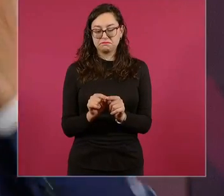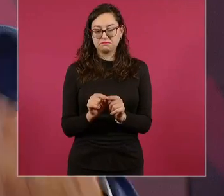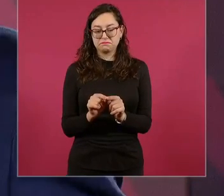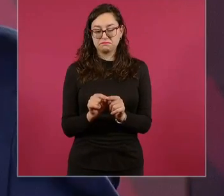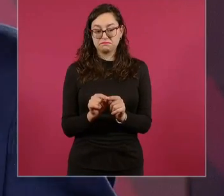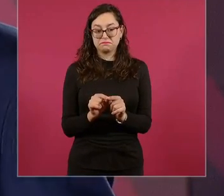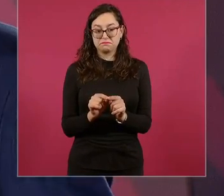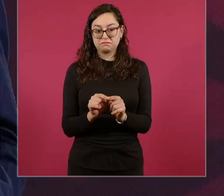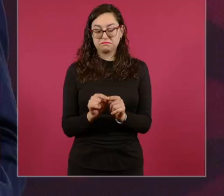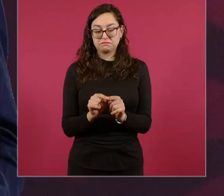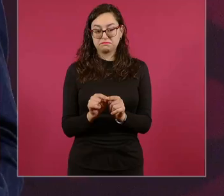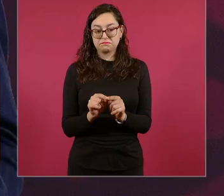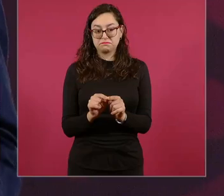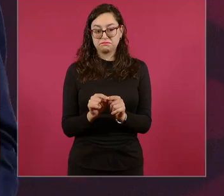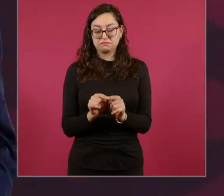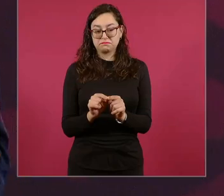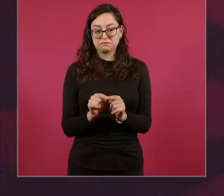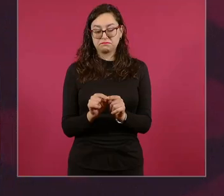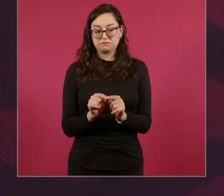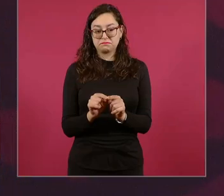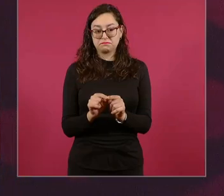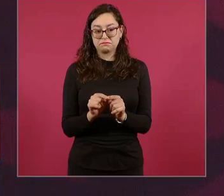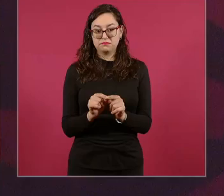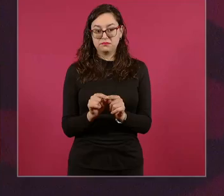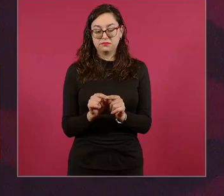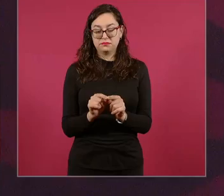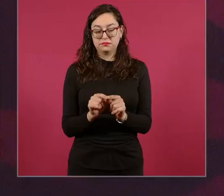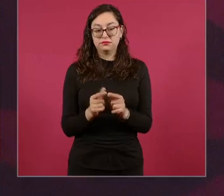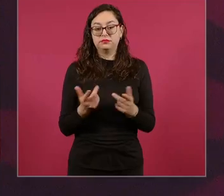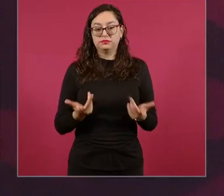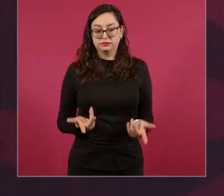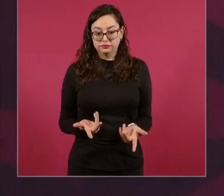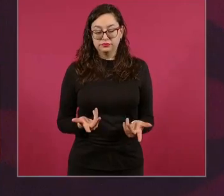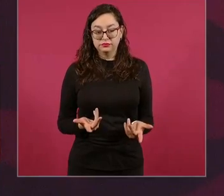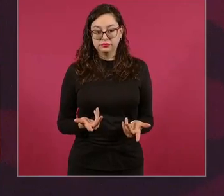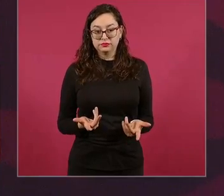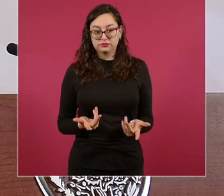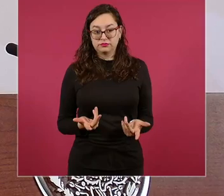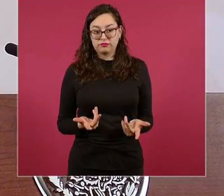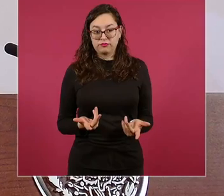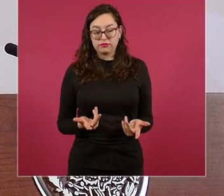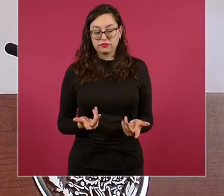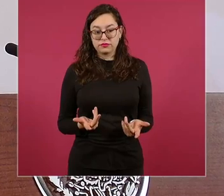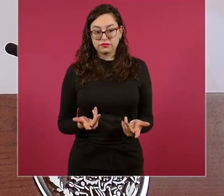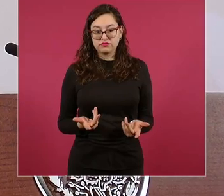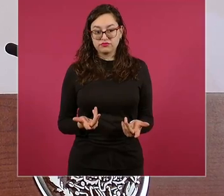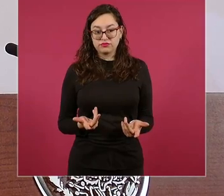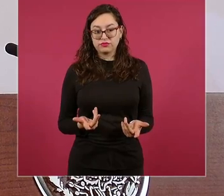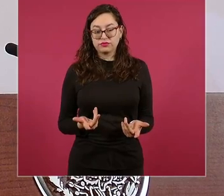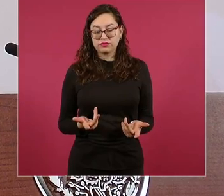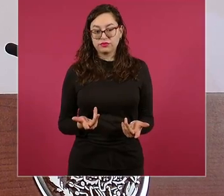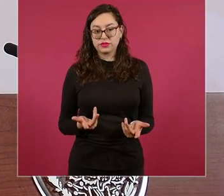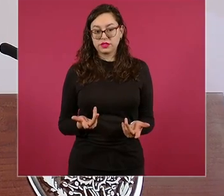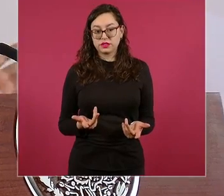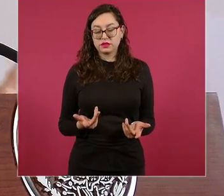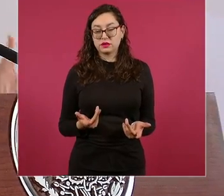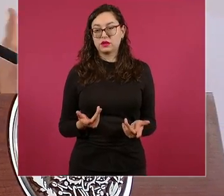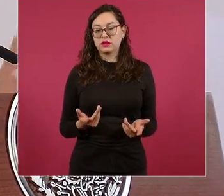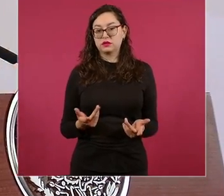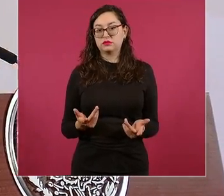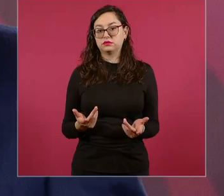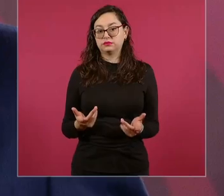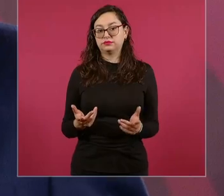para hacer la exposición más sencilla. Después vienen